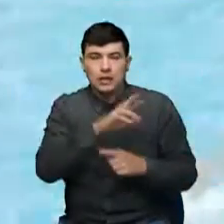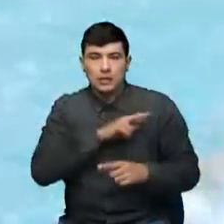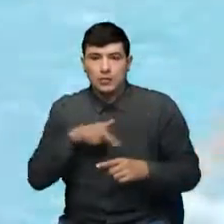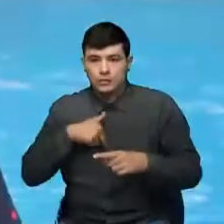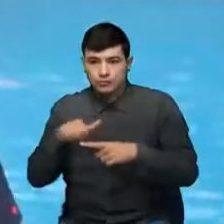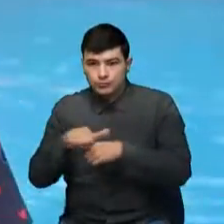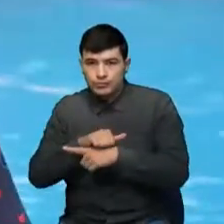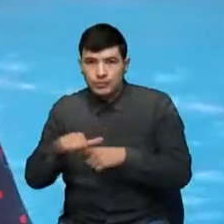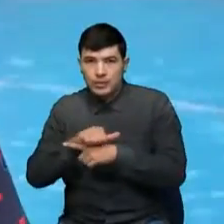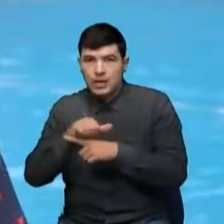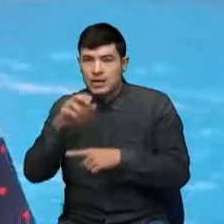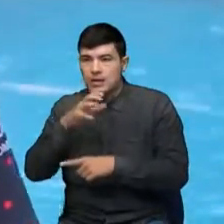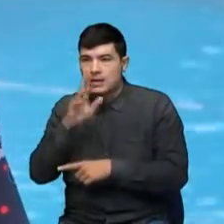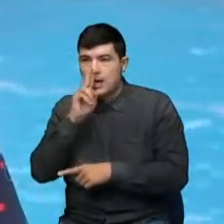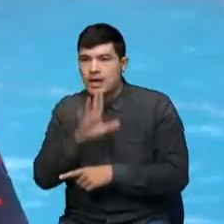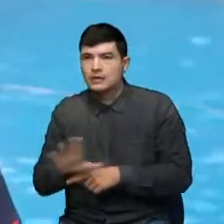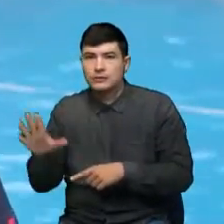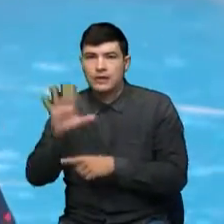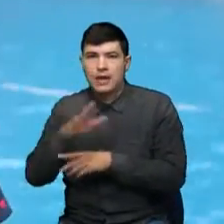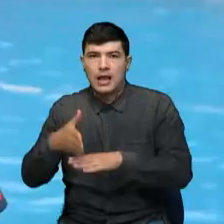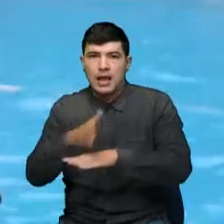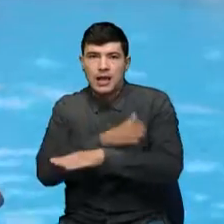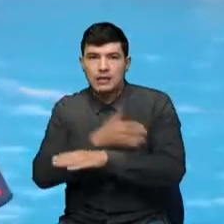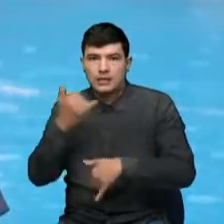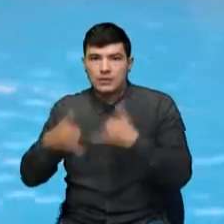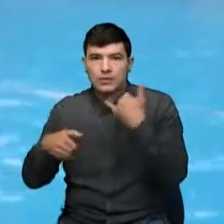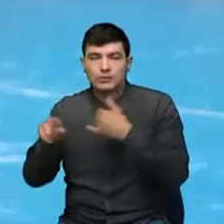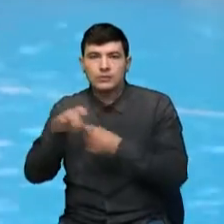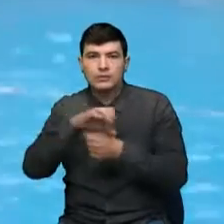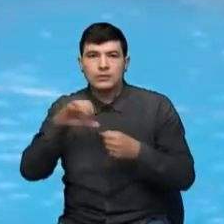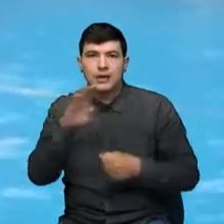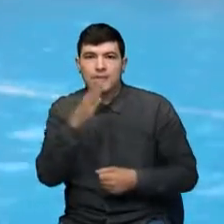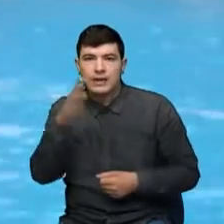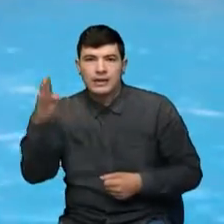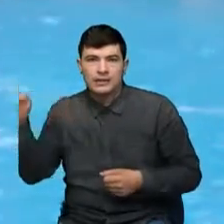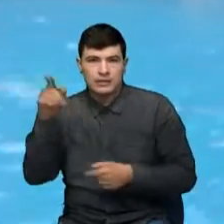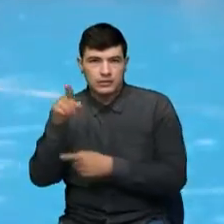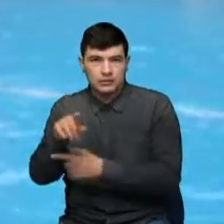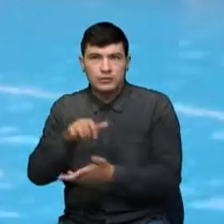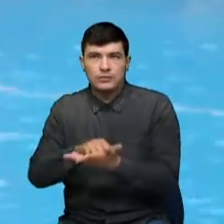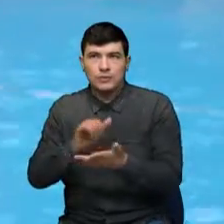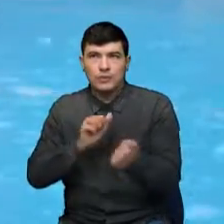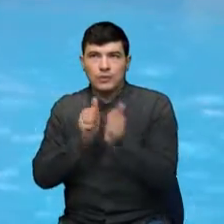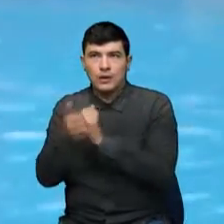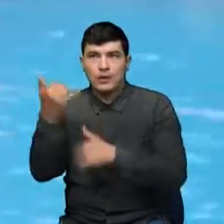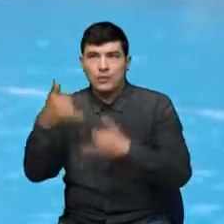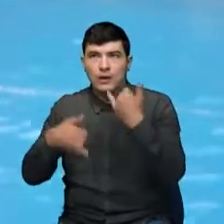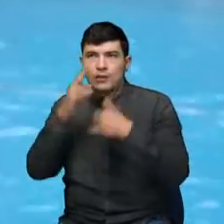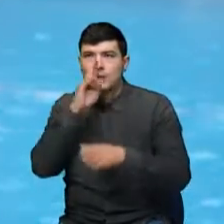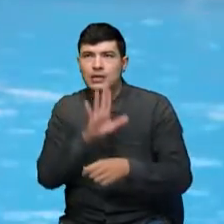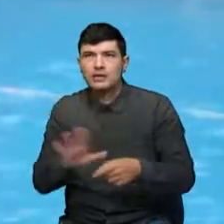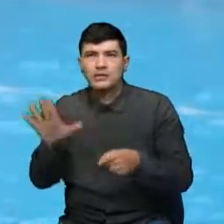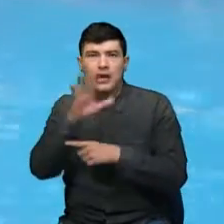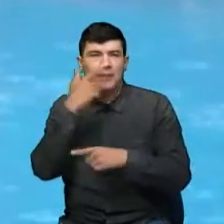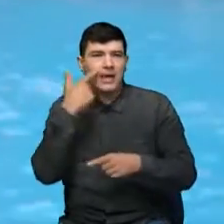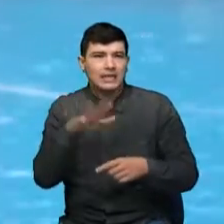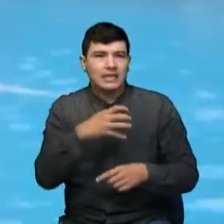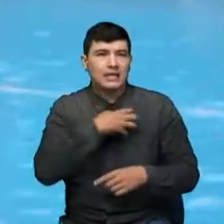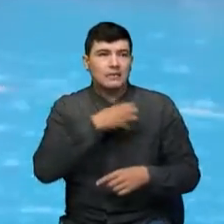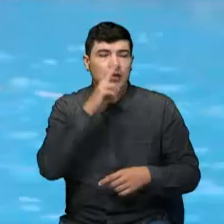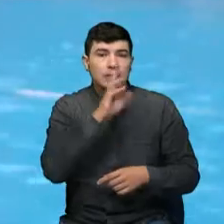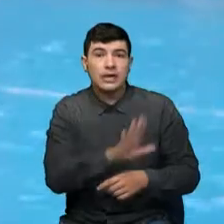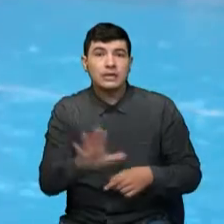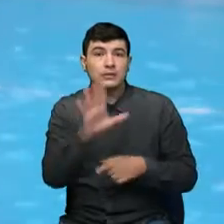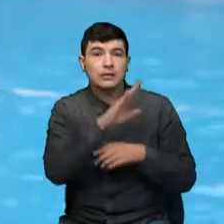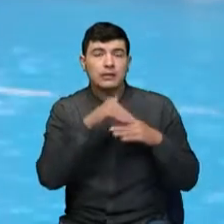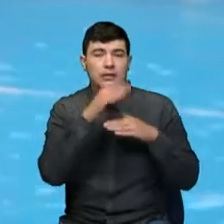Prejuegos Interligas, que se va a realizar en la ciudad de Barranquilla. Es clasificatorio para los Juegos Nacionales, que es como la competencia nacional más